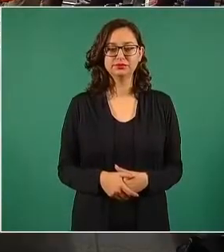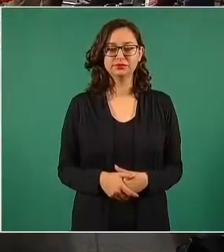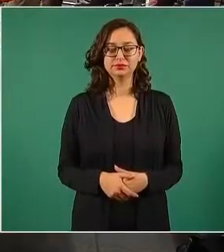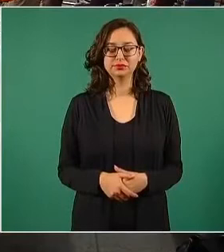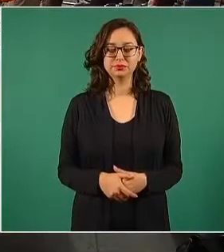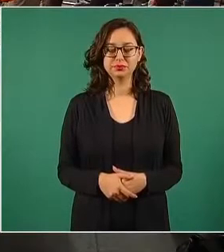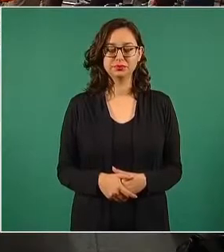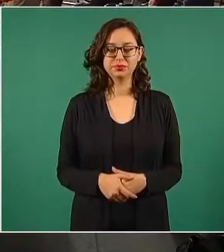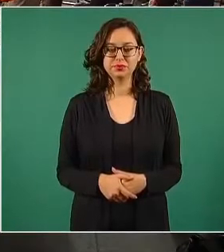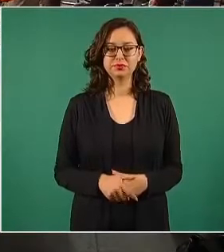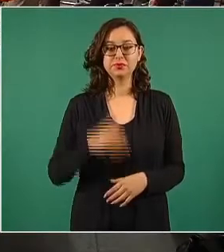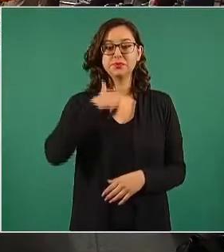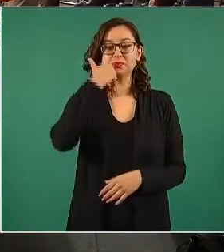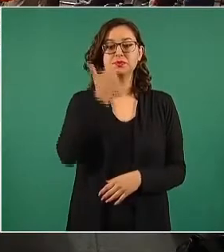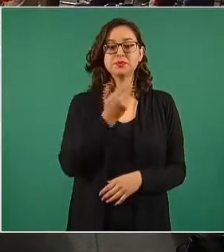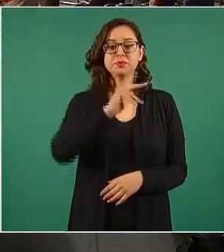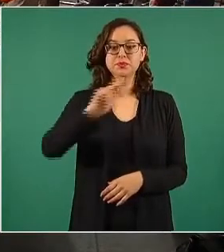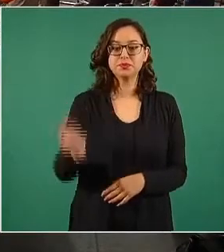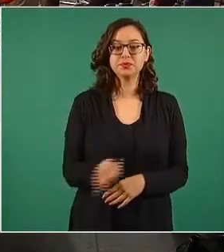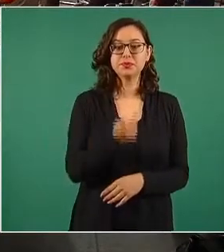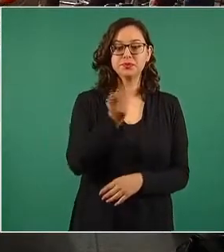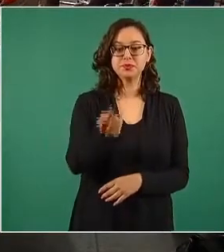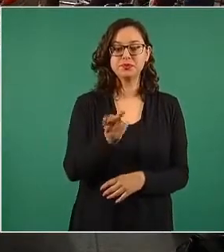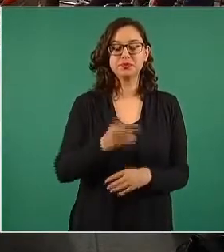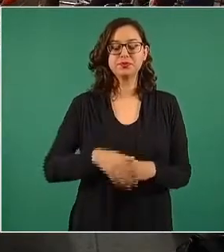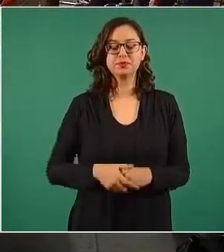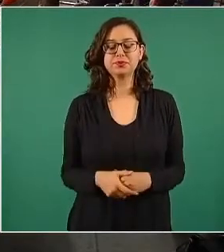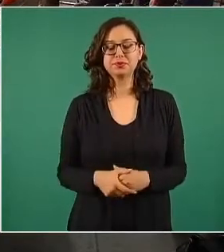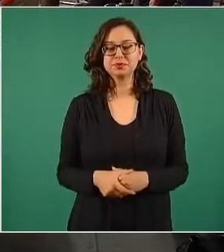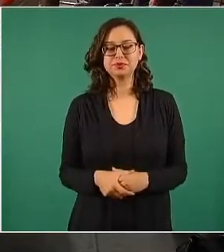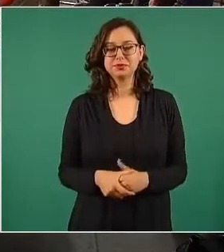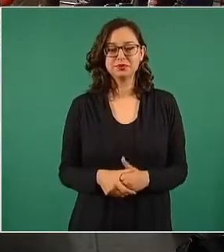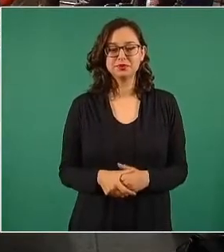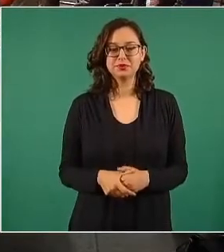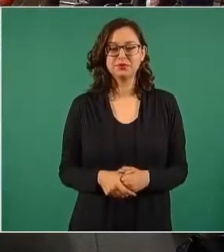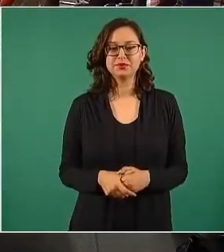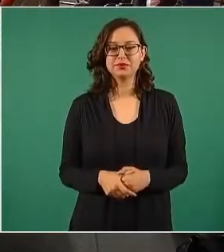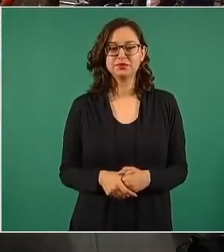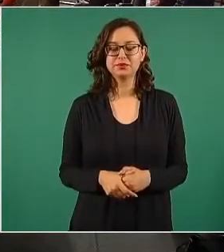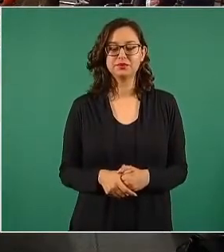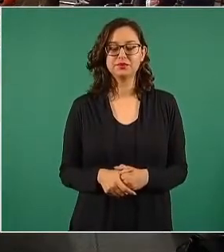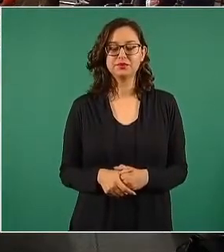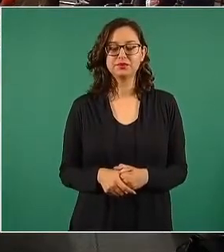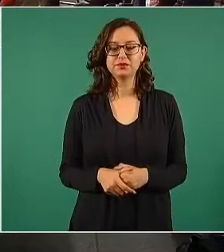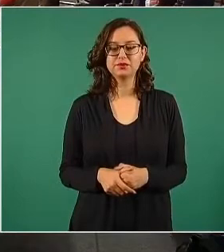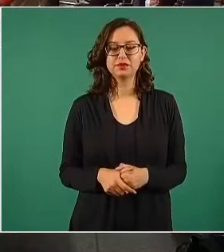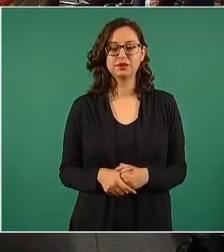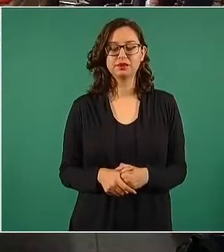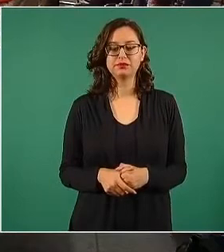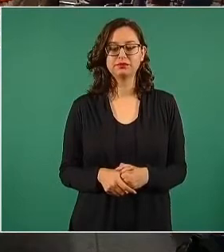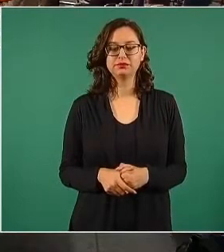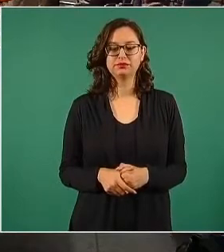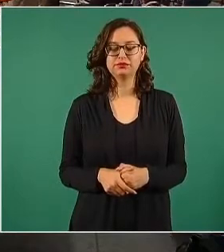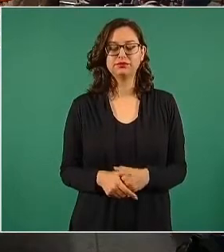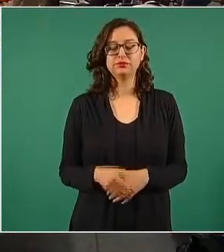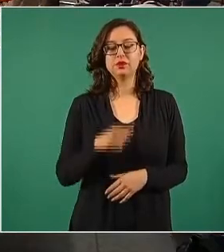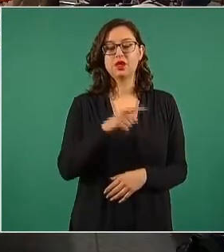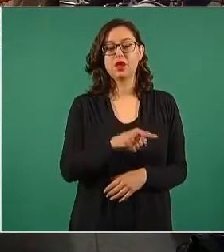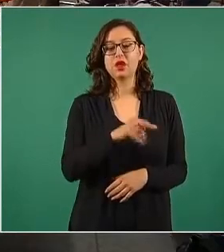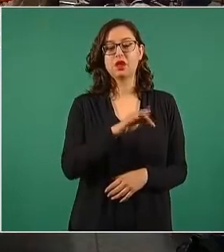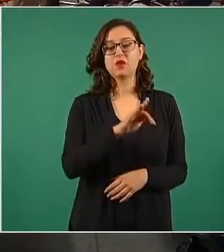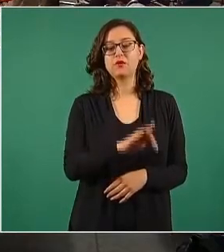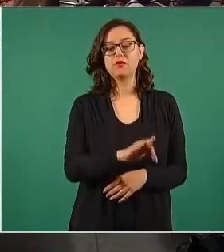Mi primera pregunta, quisiera saber su opinión de que el Fondo